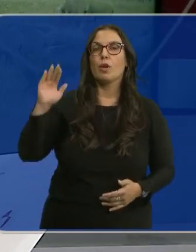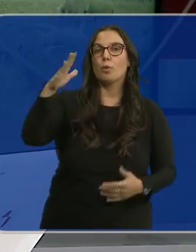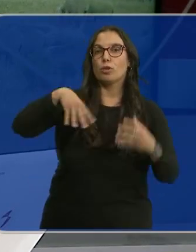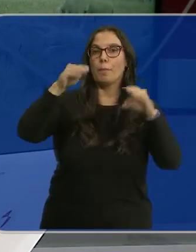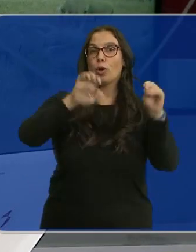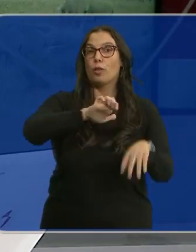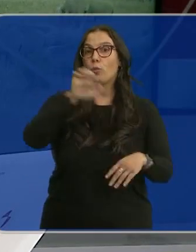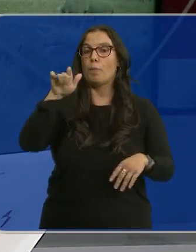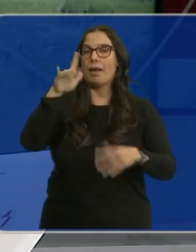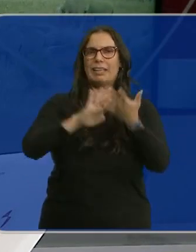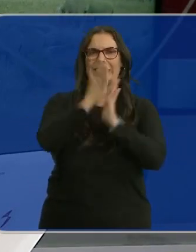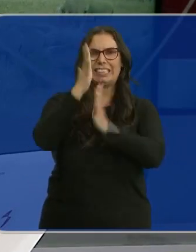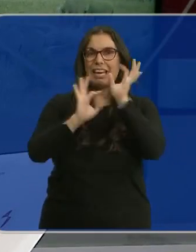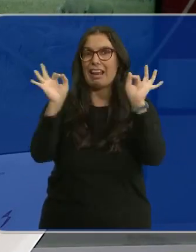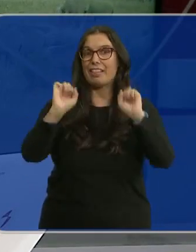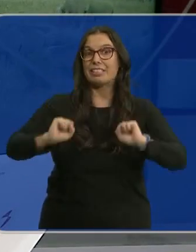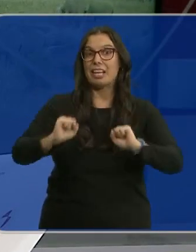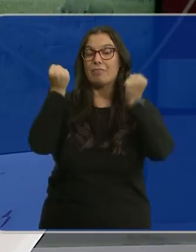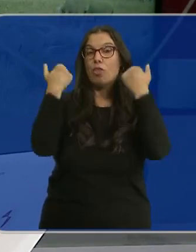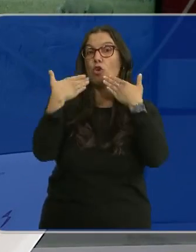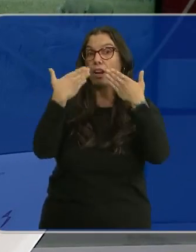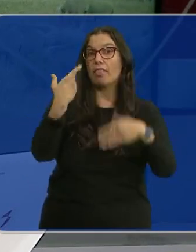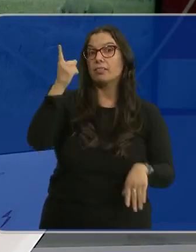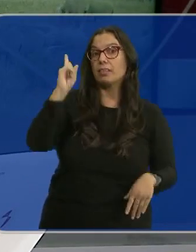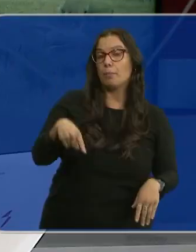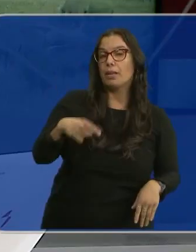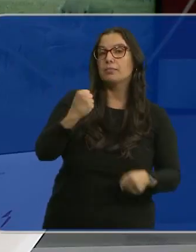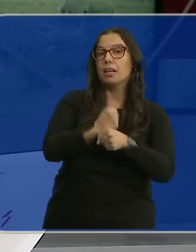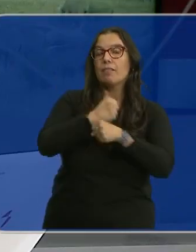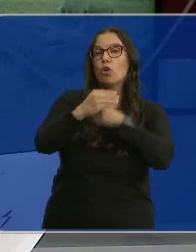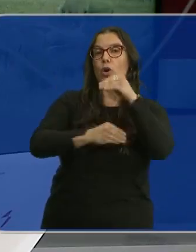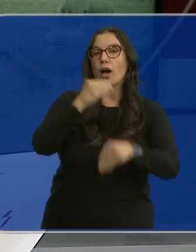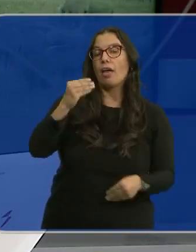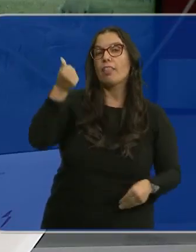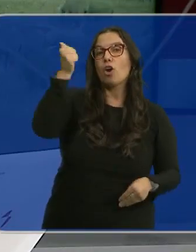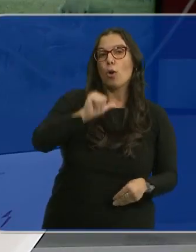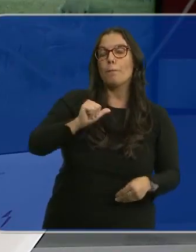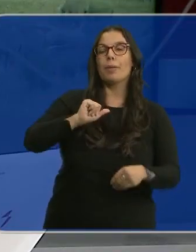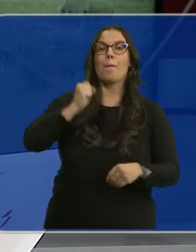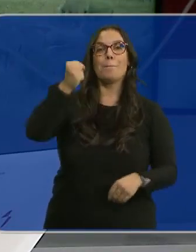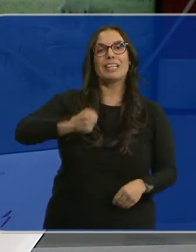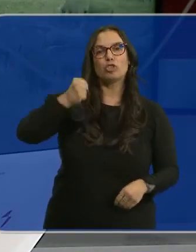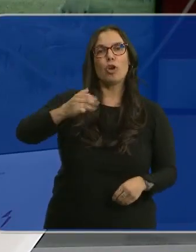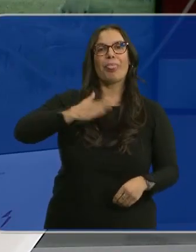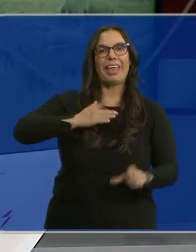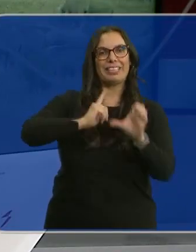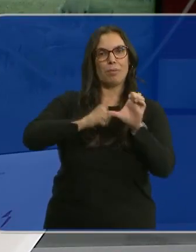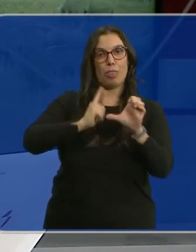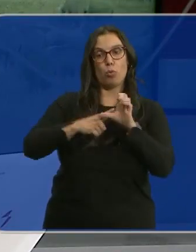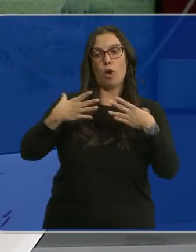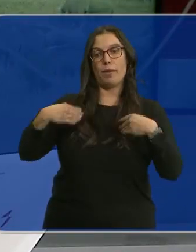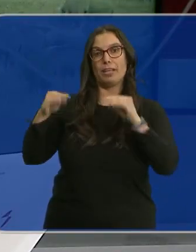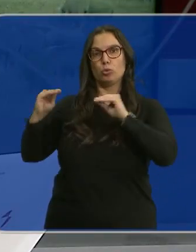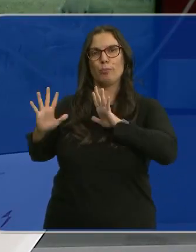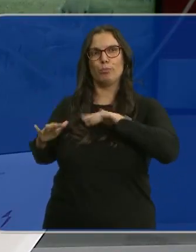Picos de Europa se han salvado de ser arrasados por las llamas, en parte por la labor de José Manuel. Él es un pastor extremeño que conduce a su rebaño a esa